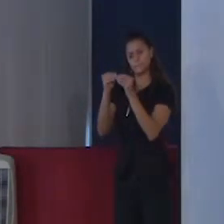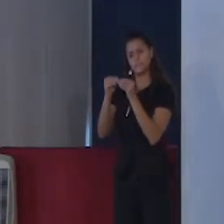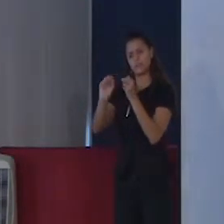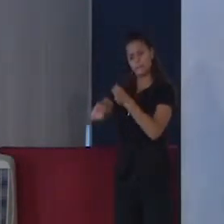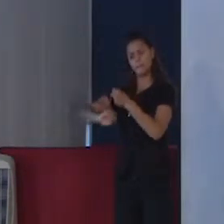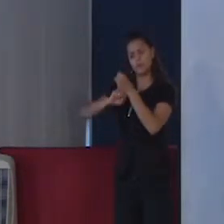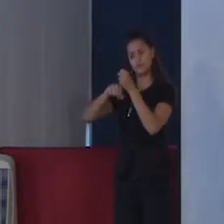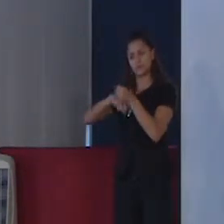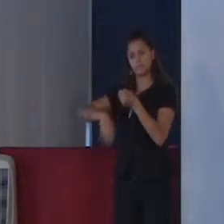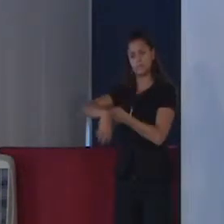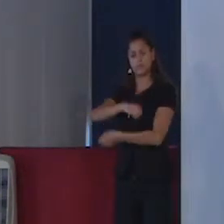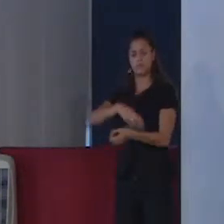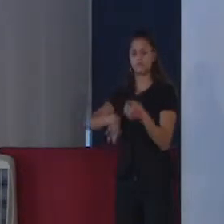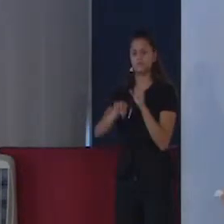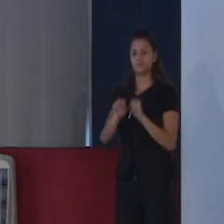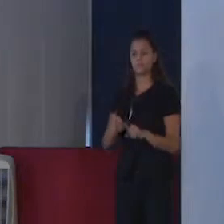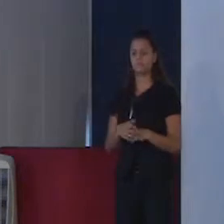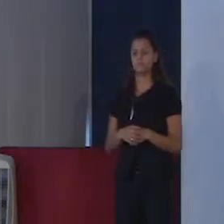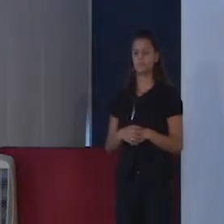población.